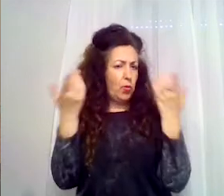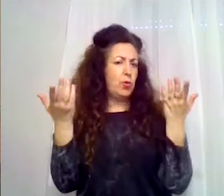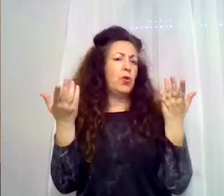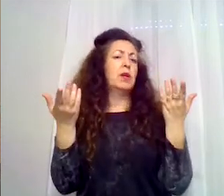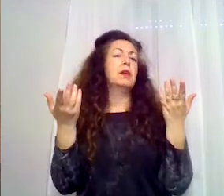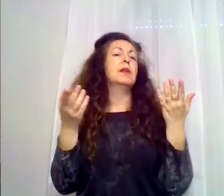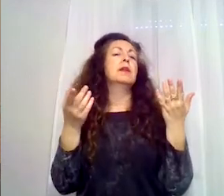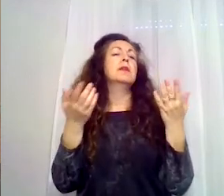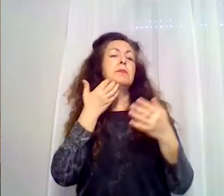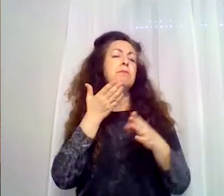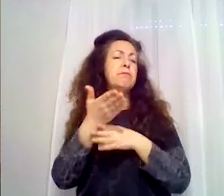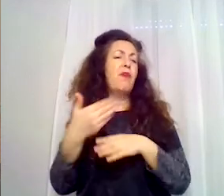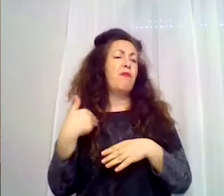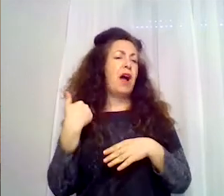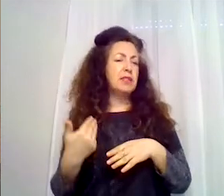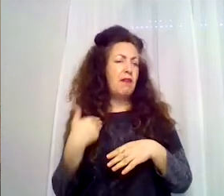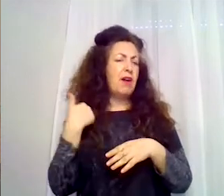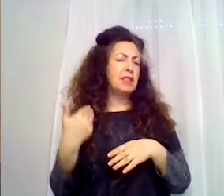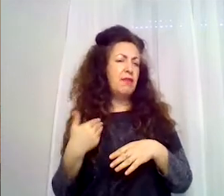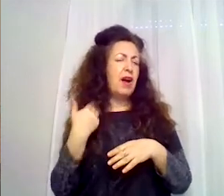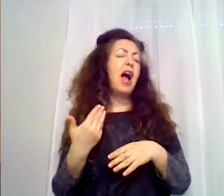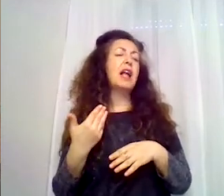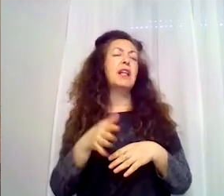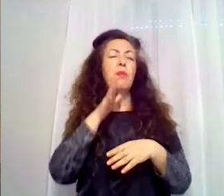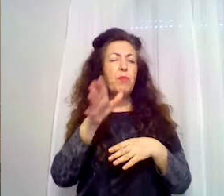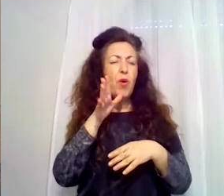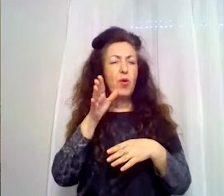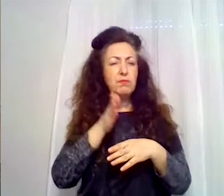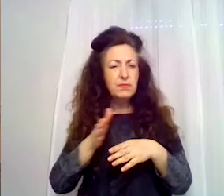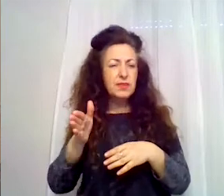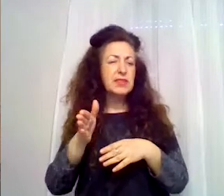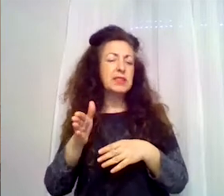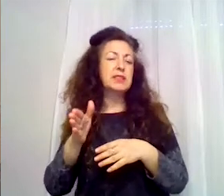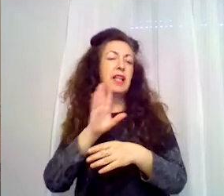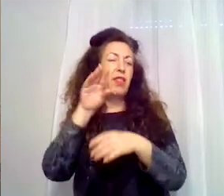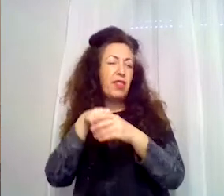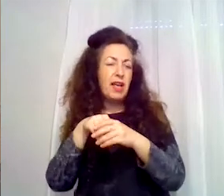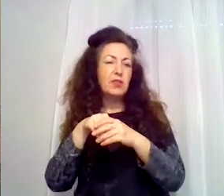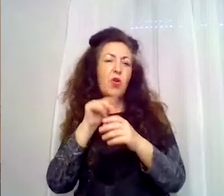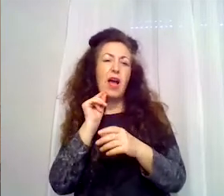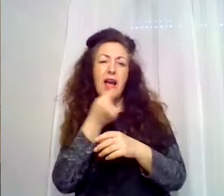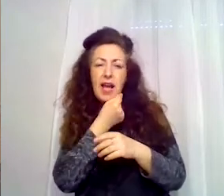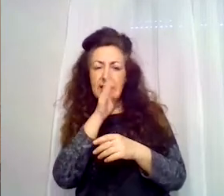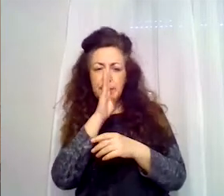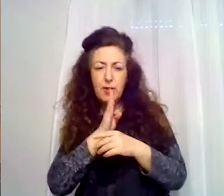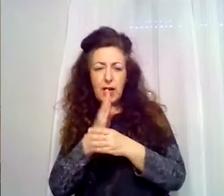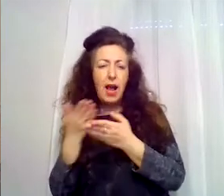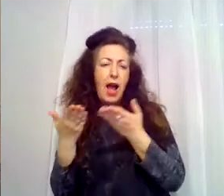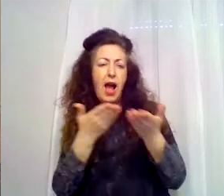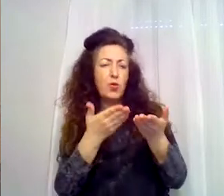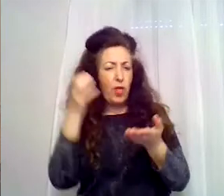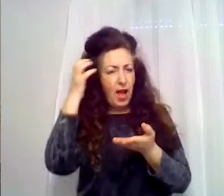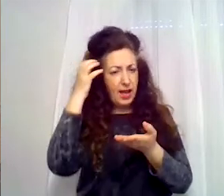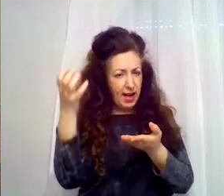una posibilidad de que el retrato y la frase latina estén hechas cuando Marlowe